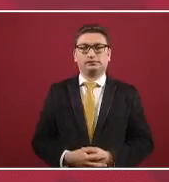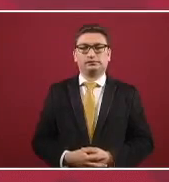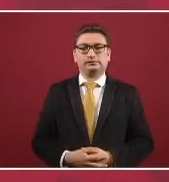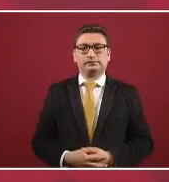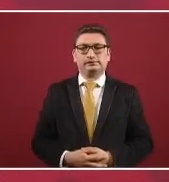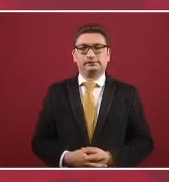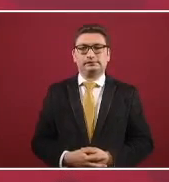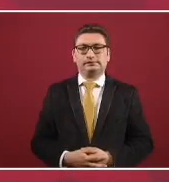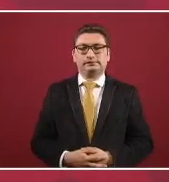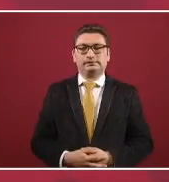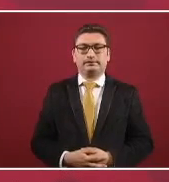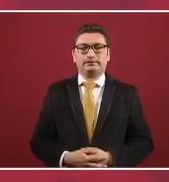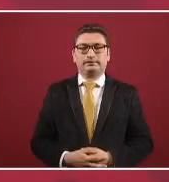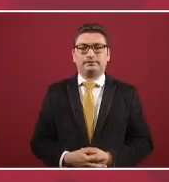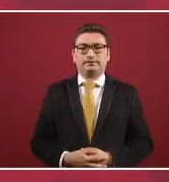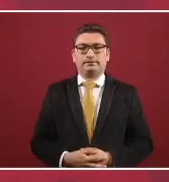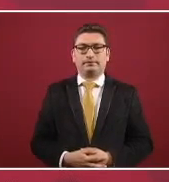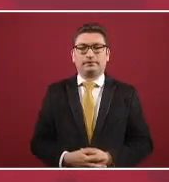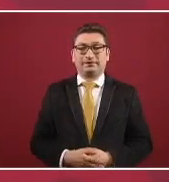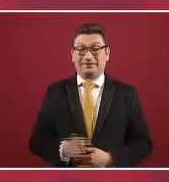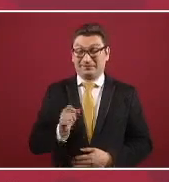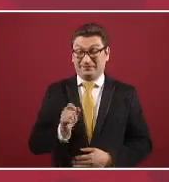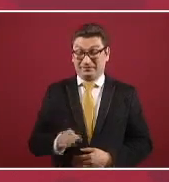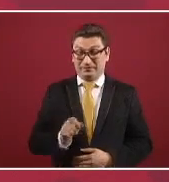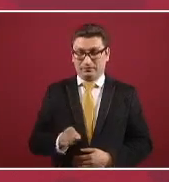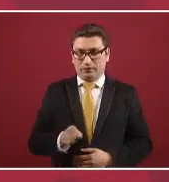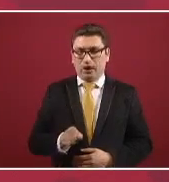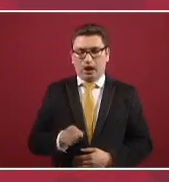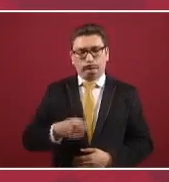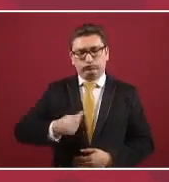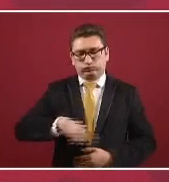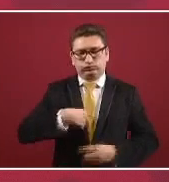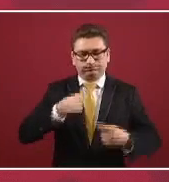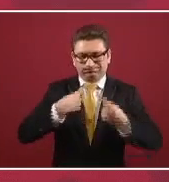el buscar en este caso también un acuerdo.